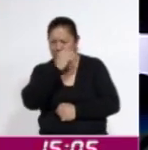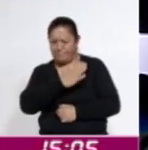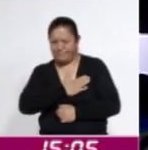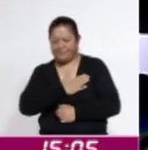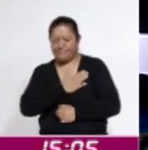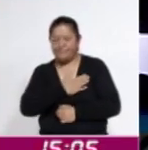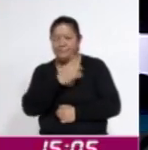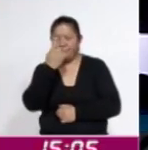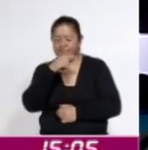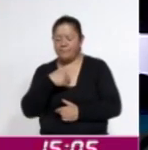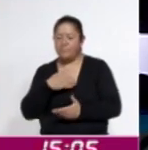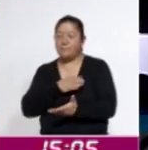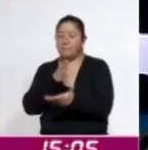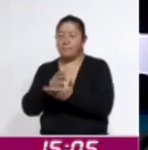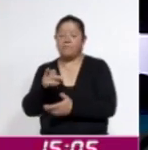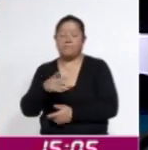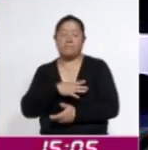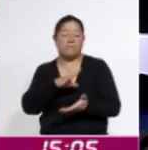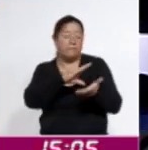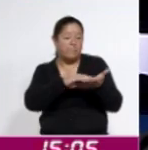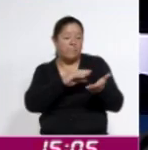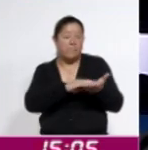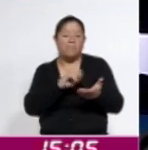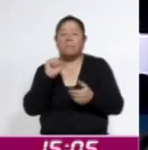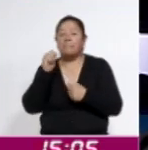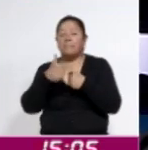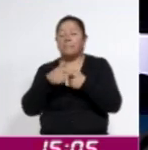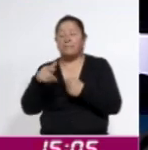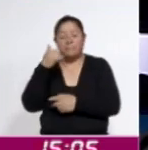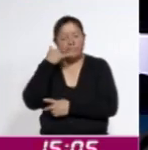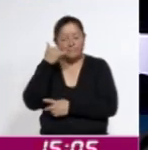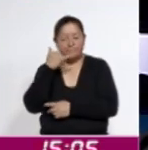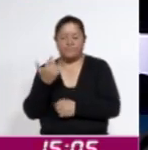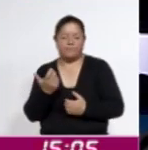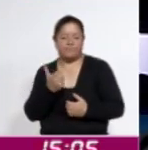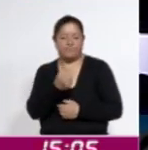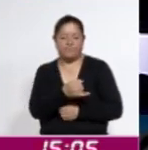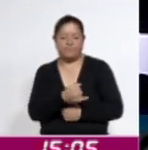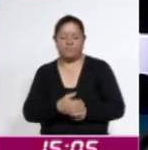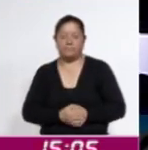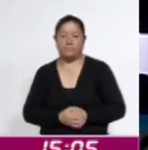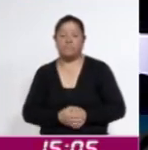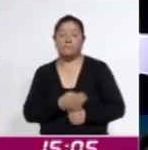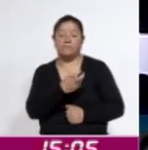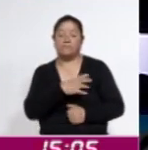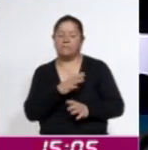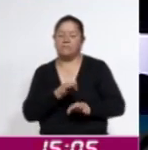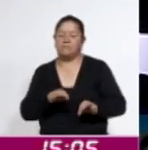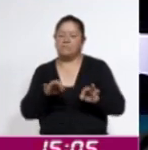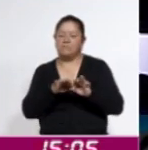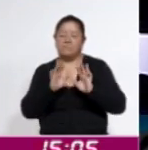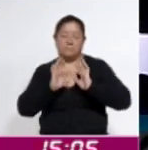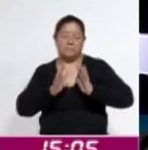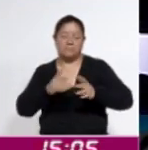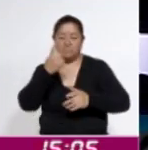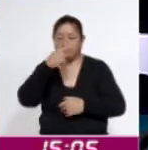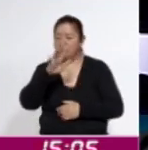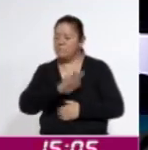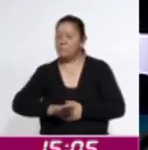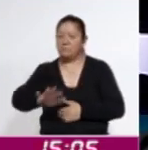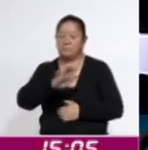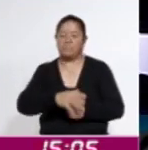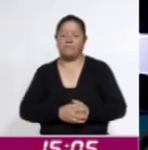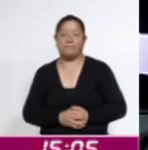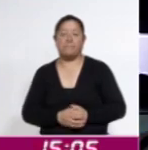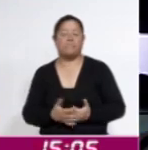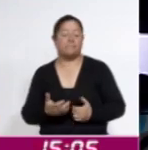emplear un cajero, al hacer un trámite en su teléfono, cosas como estas que son ya básicas para todos los ciudadanos. Pues así